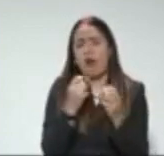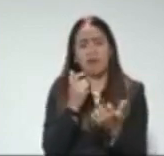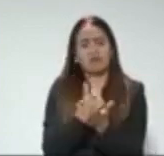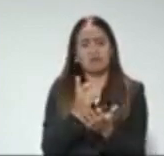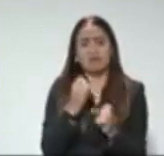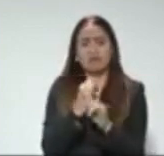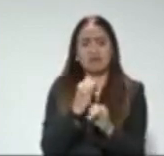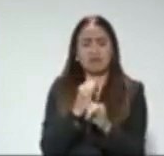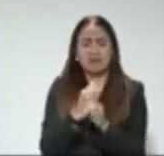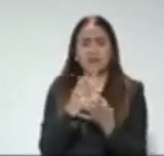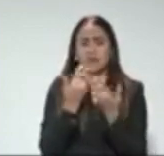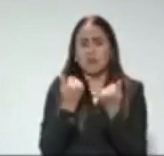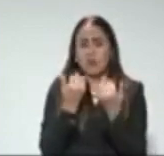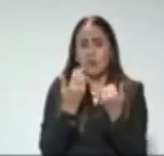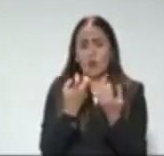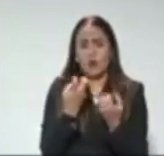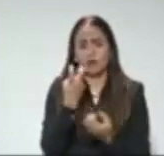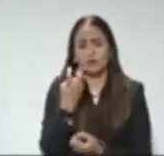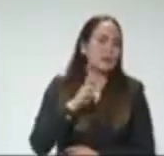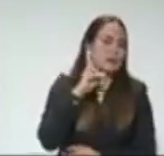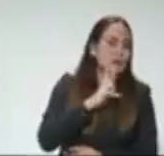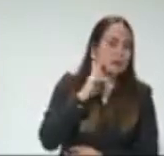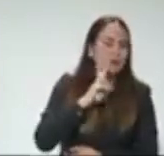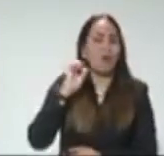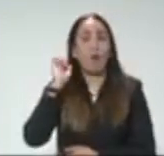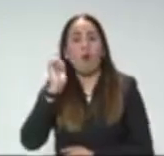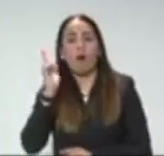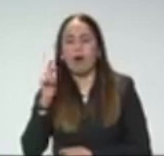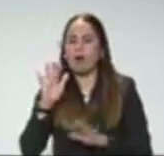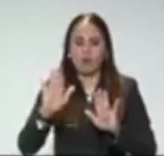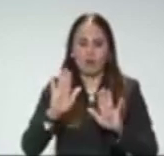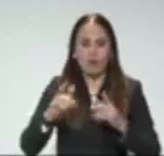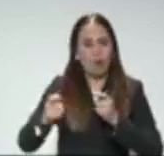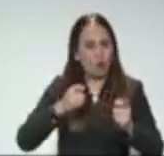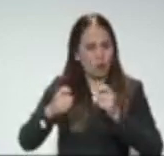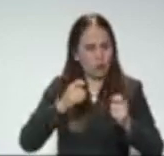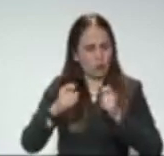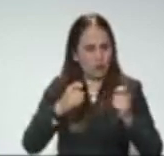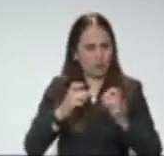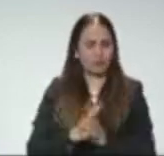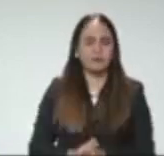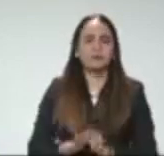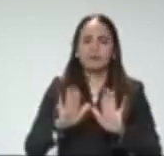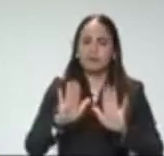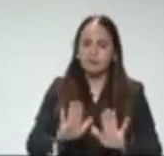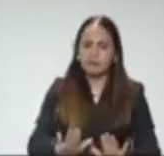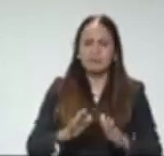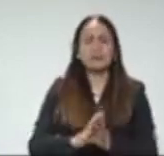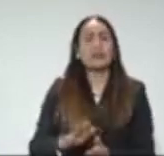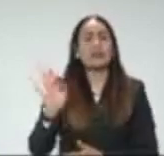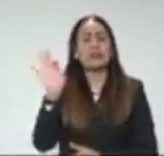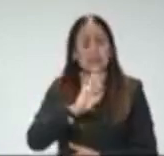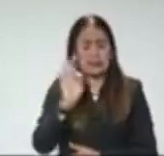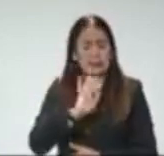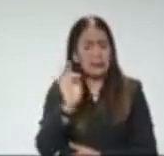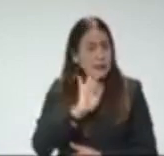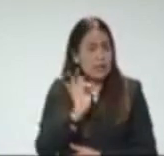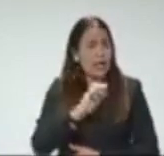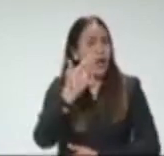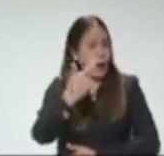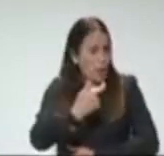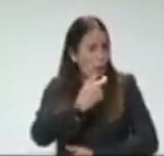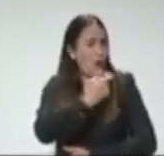información a través de las nuevas tecnologías primero que nada entender que vamos probablemente a tener una vacuna de